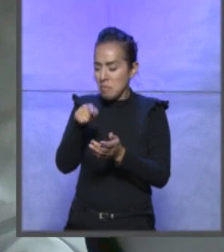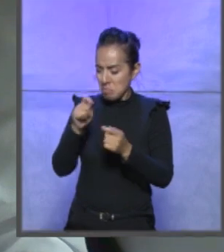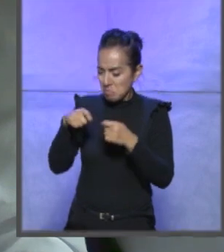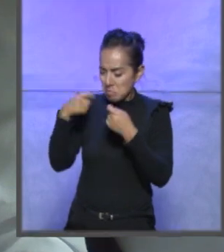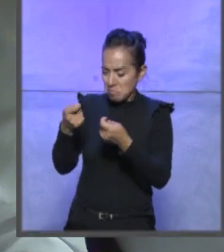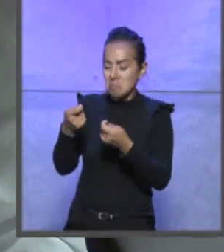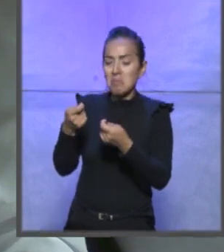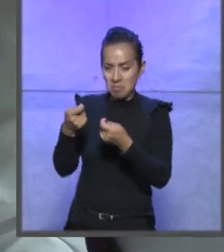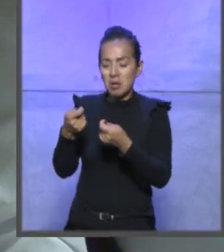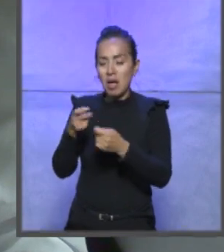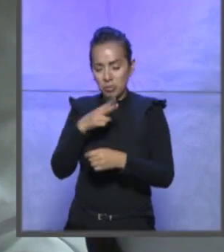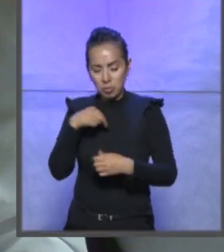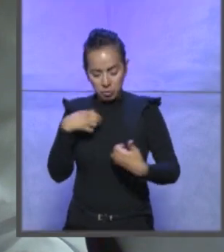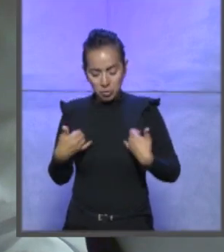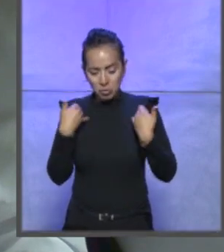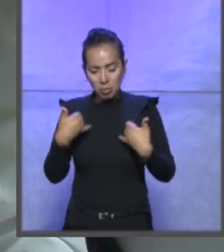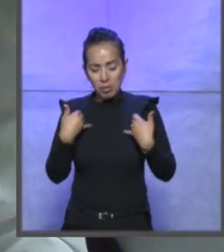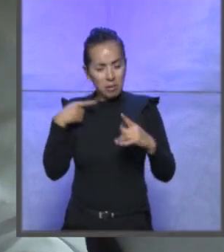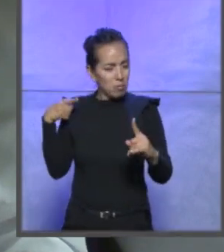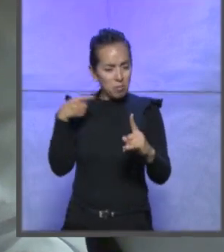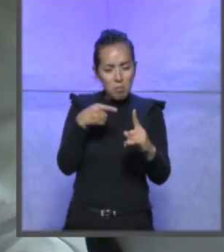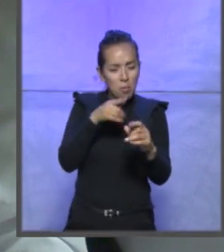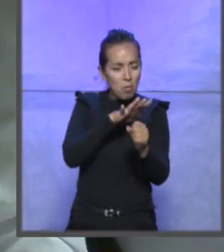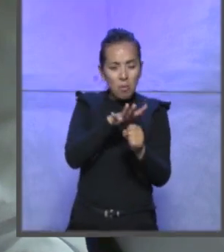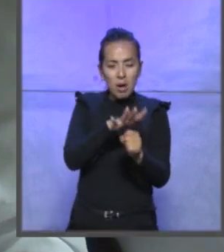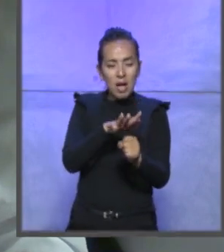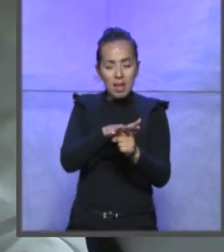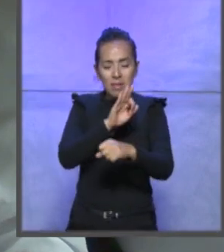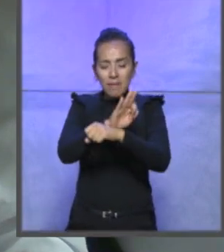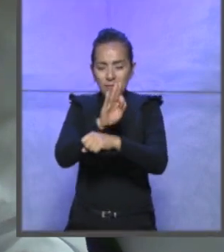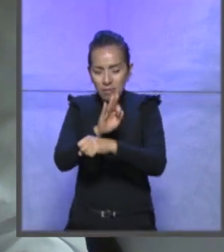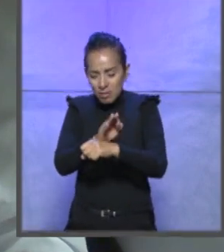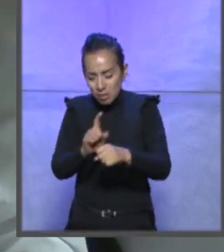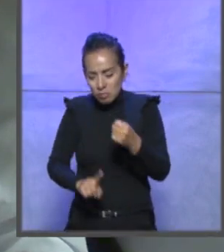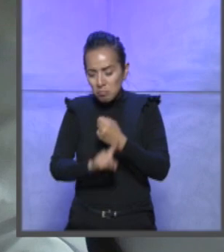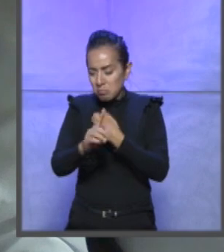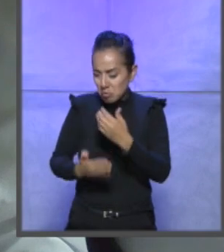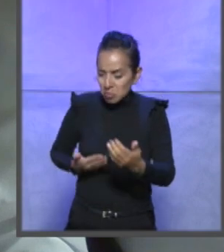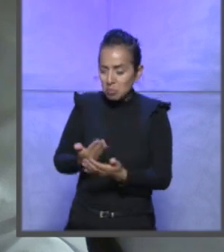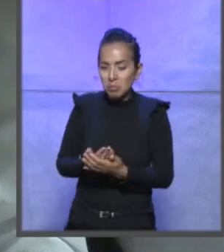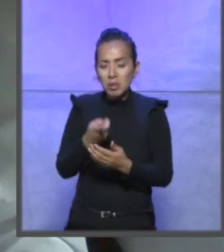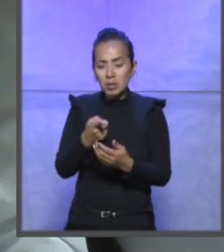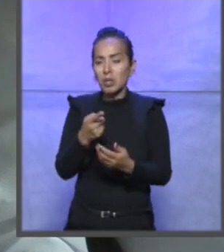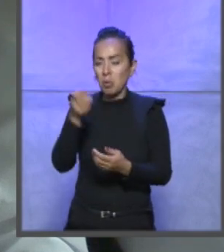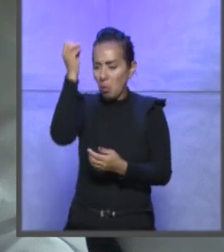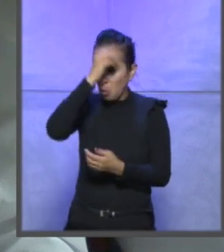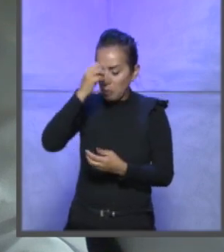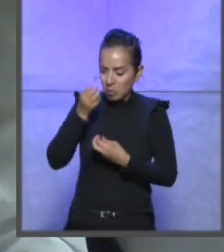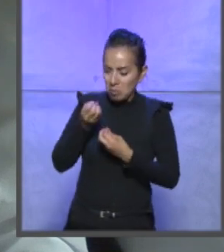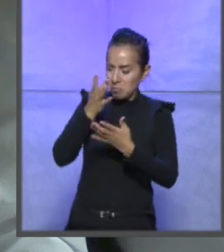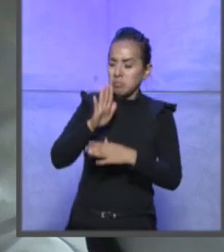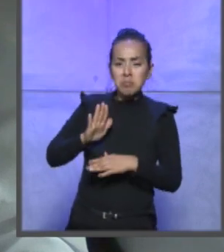a nosotros y tenemos como una meta, un objetivo en el cual es defender nuestra problemática y darnos, alzar nuestra